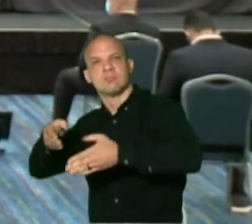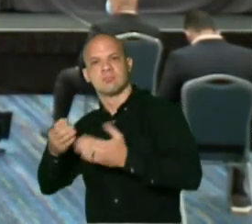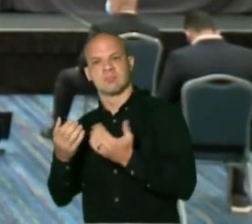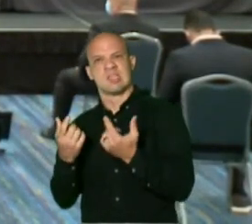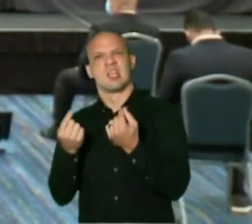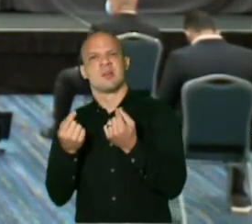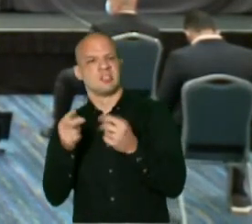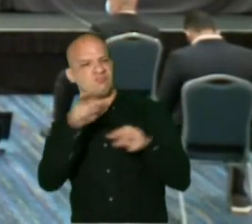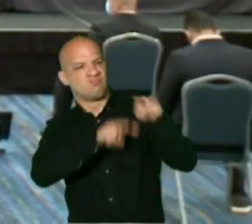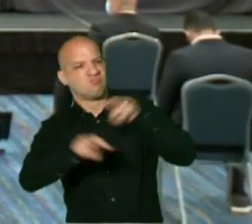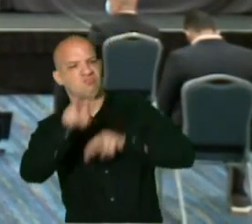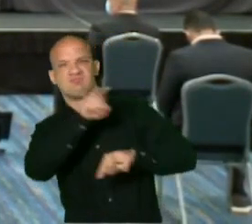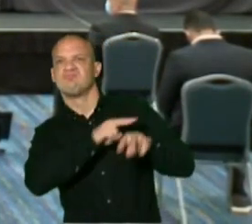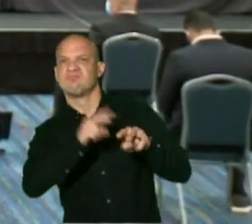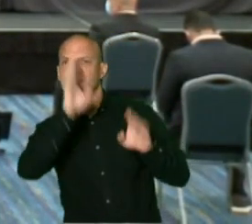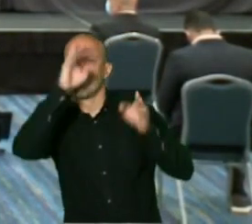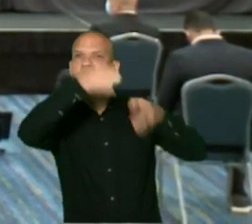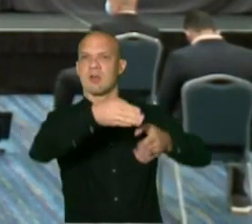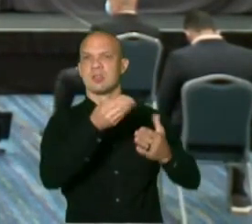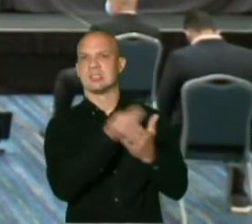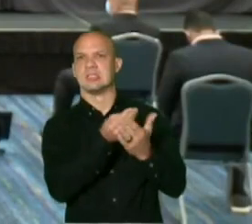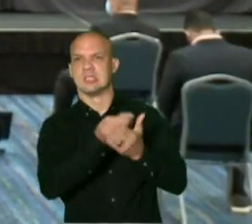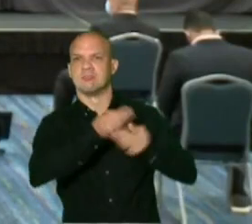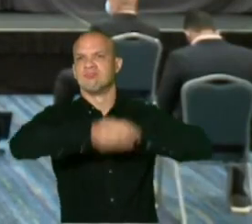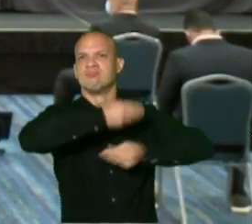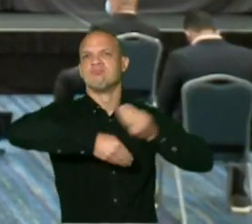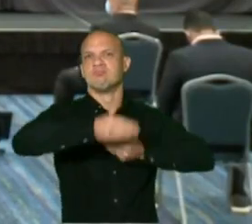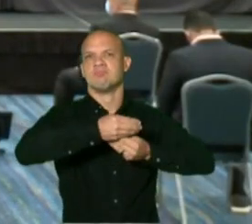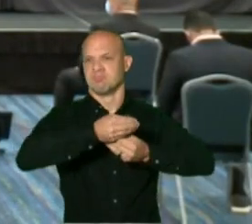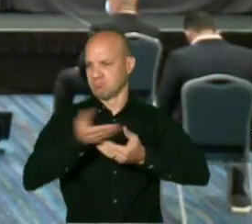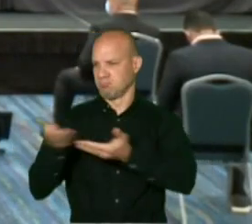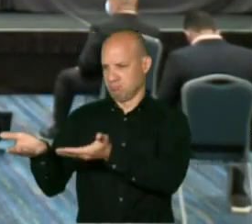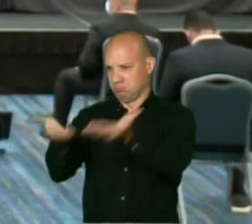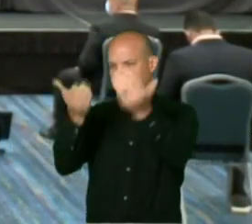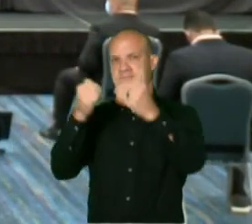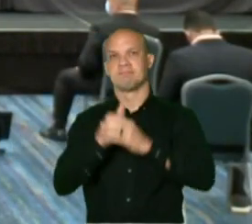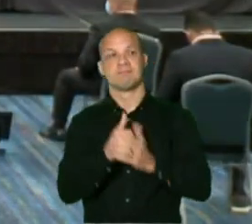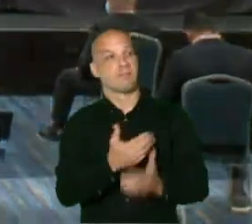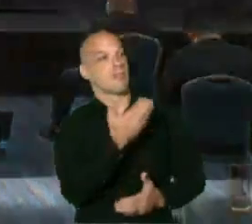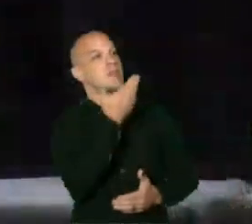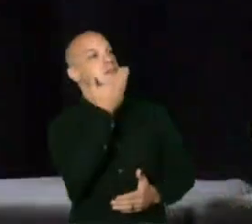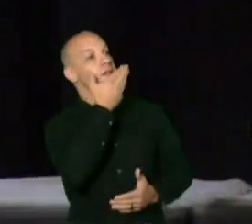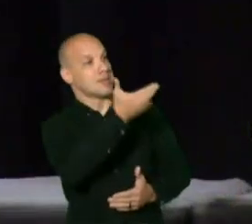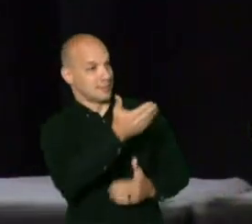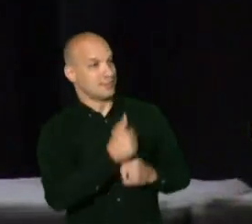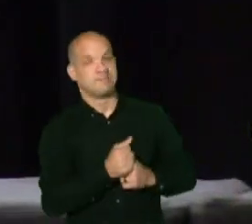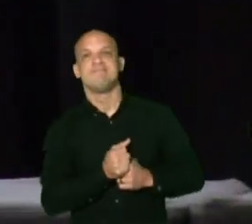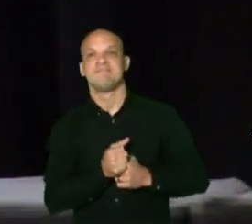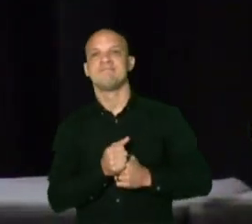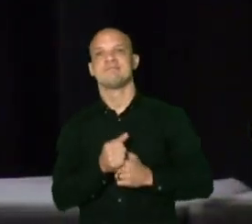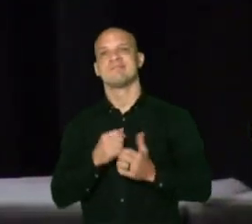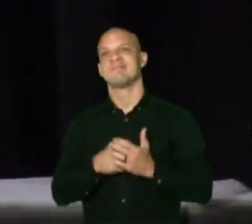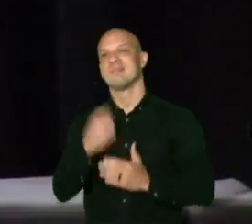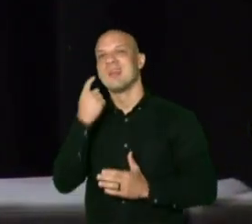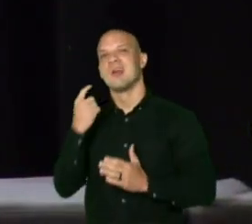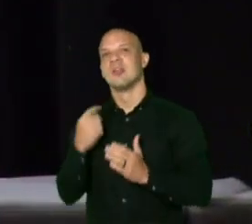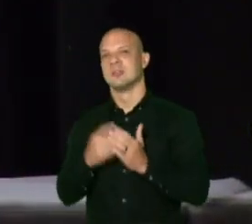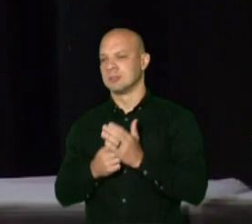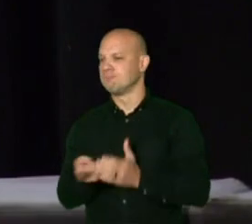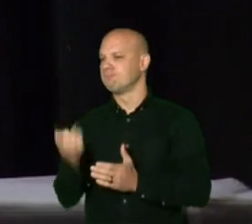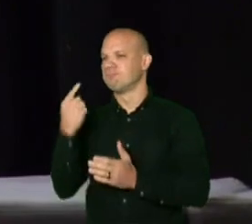de fiscalización para todo lo que tiene que ver el sector económico. Adelante, ingeniero. Muchas gracias, señora gobernadora. Como usted menciona, uno de los